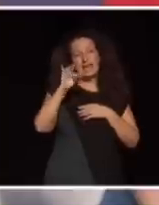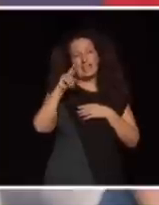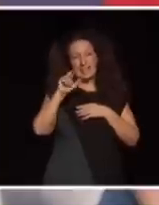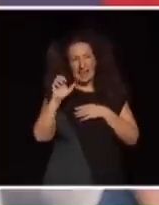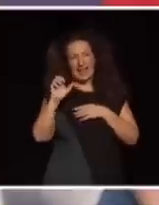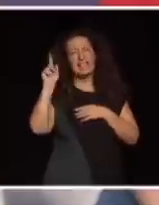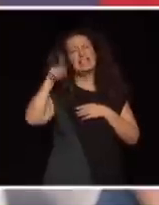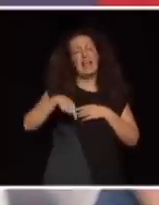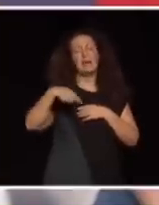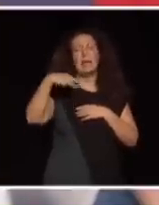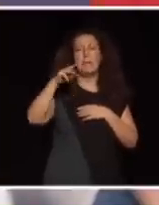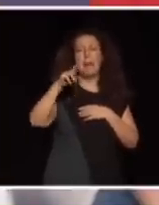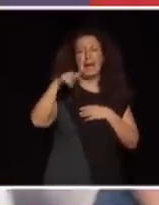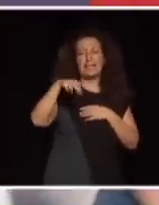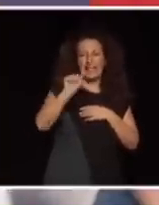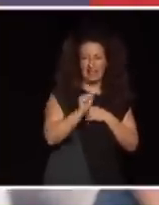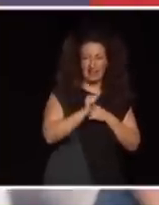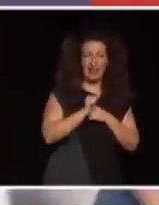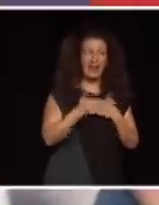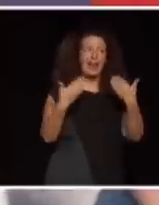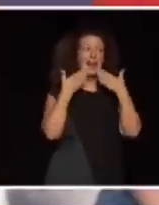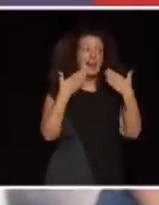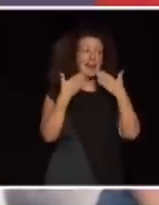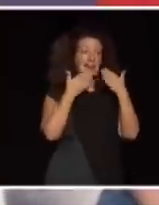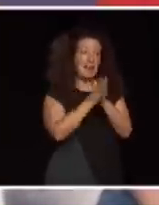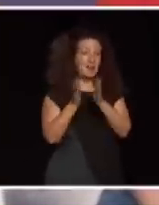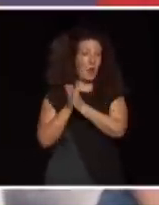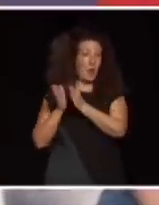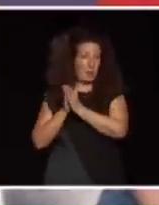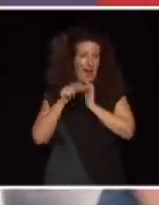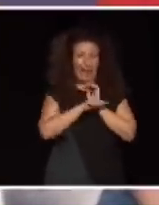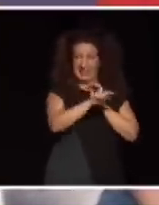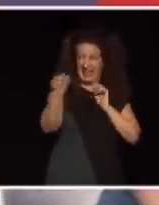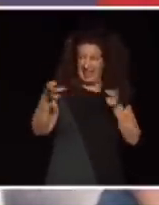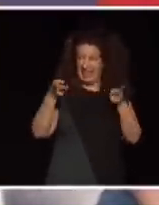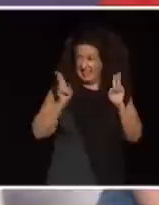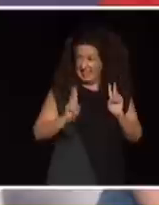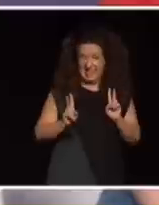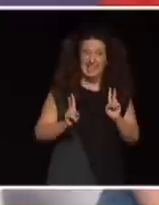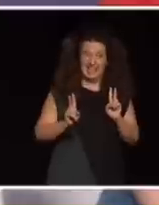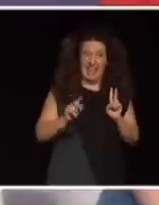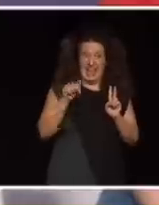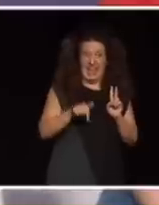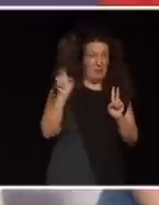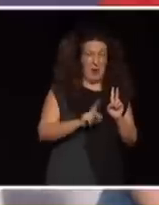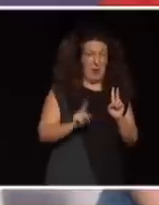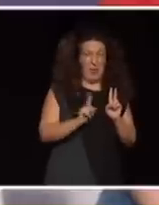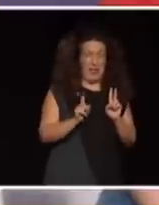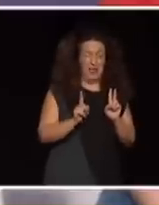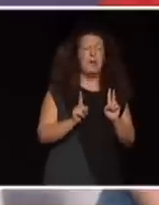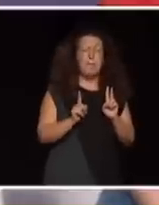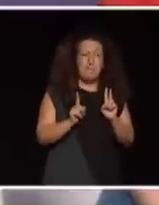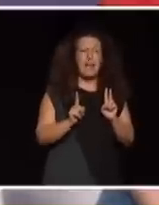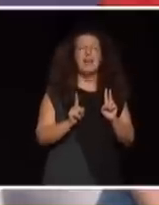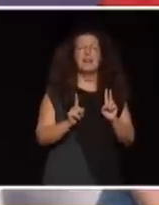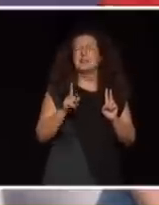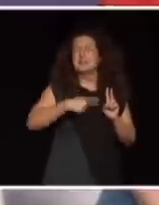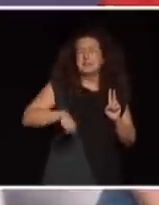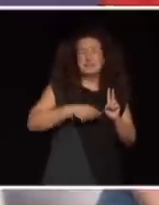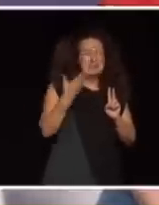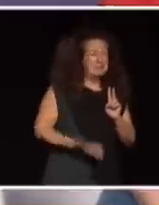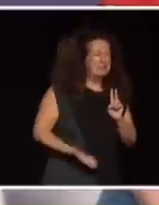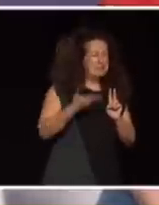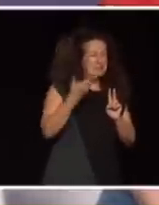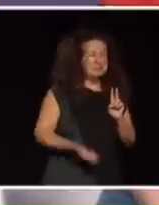muchas gracias también a todas las compañeras que os sentáis aquí y que a lo mejor no habéis podido venir hoy, pero que habéis sido